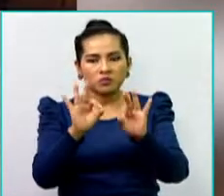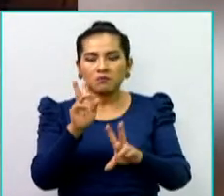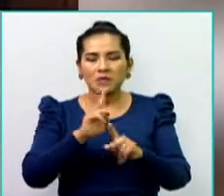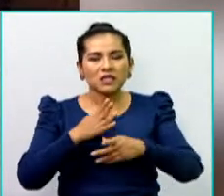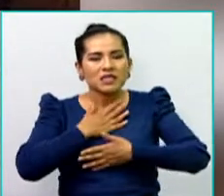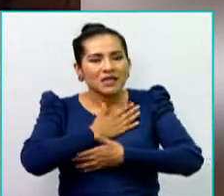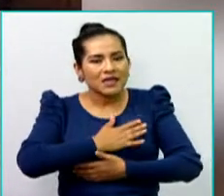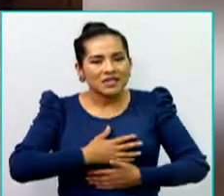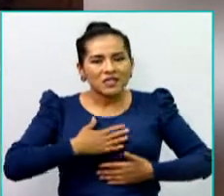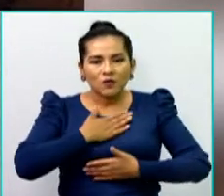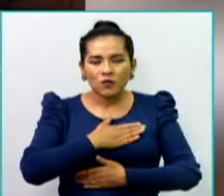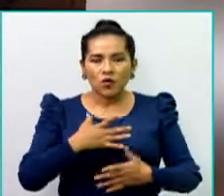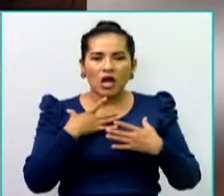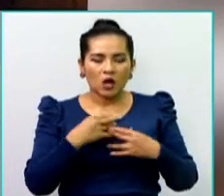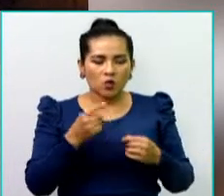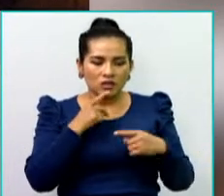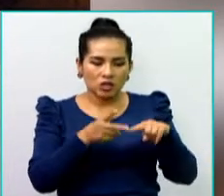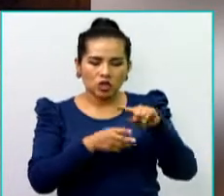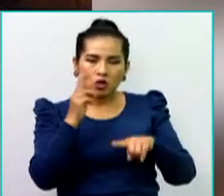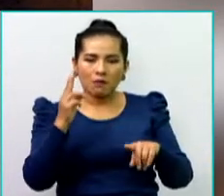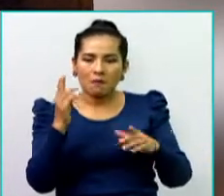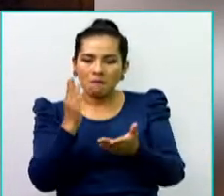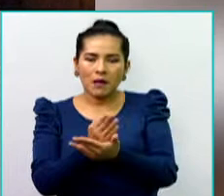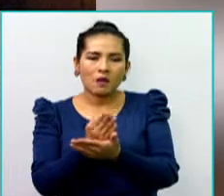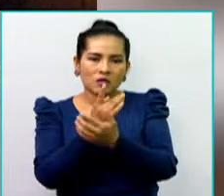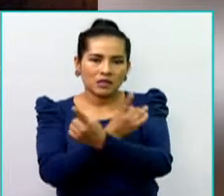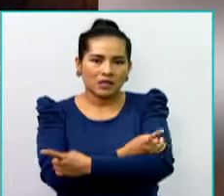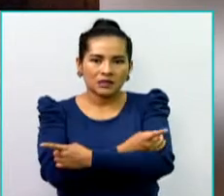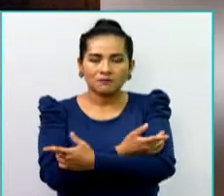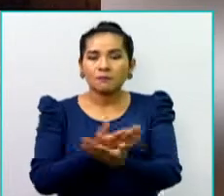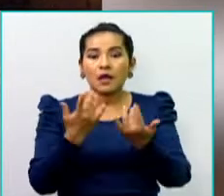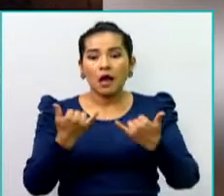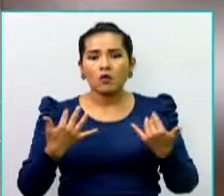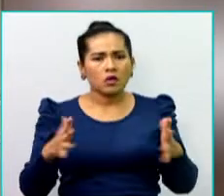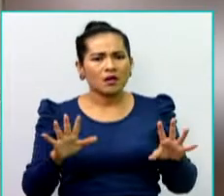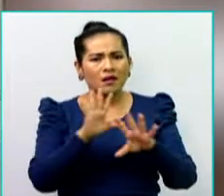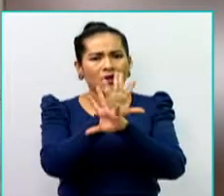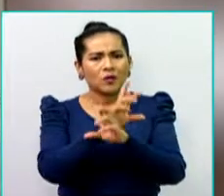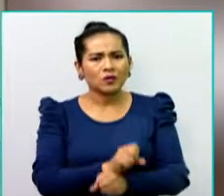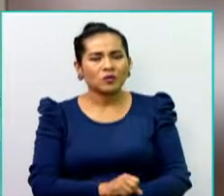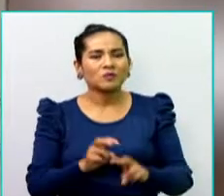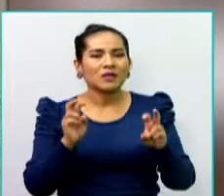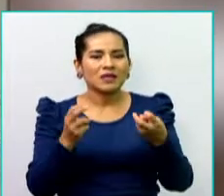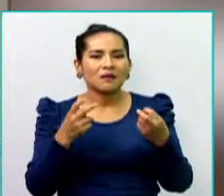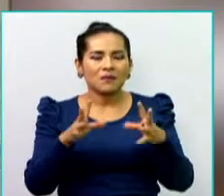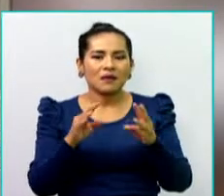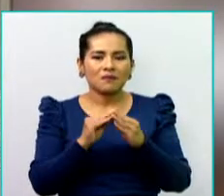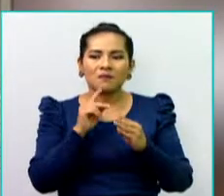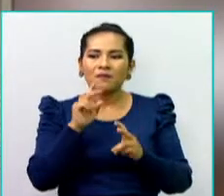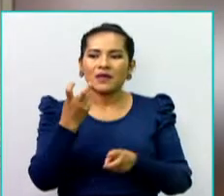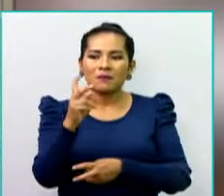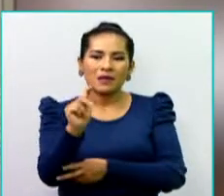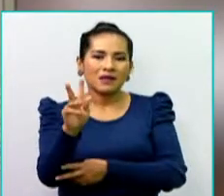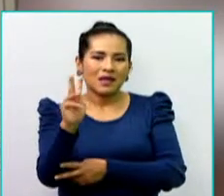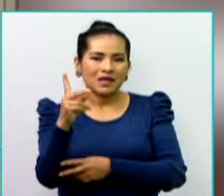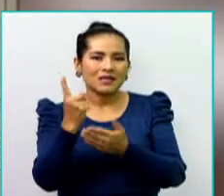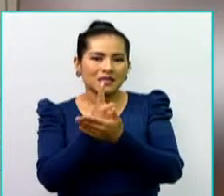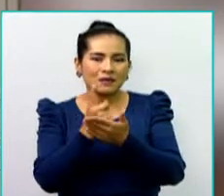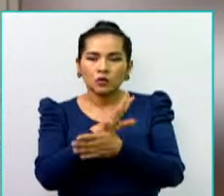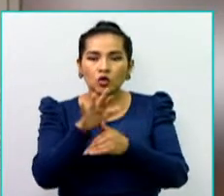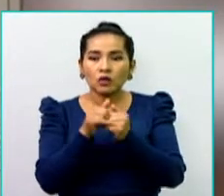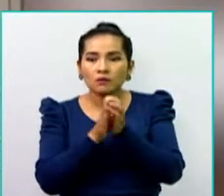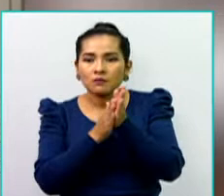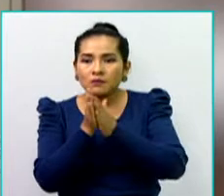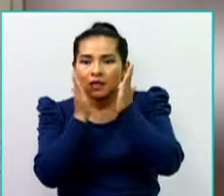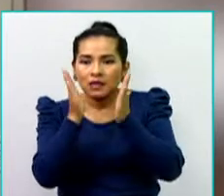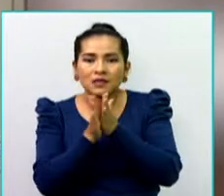disfrutó de ese intervalo, de esa pausa. Estamos acostumbrados hoy con el sistema de series por televisión de dejarnos con las ganas